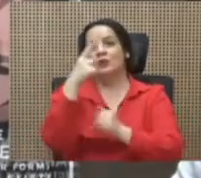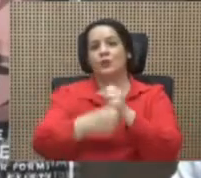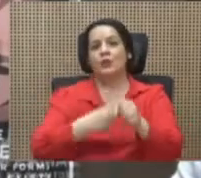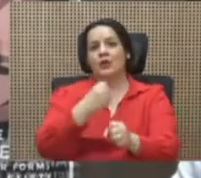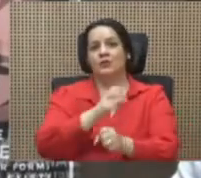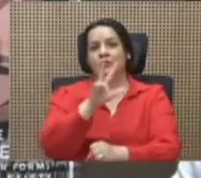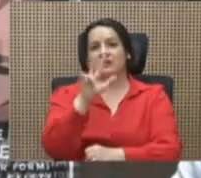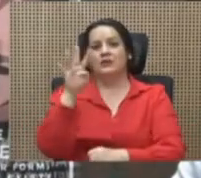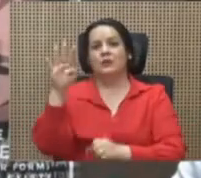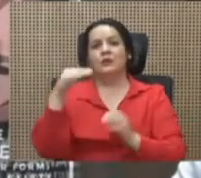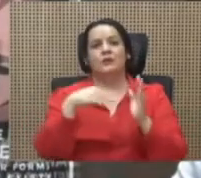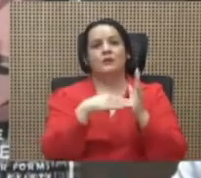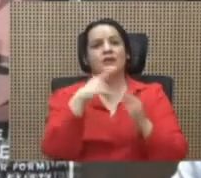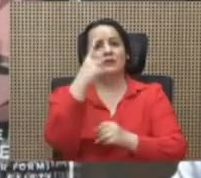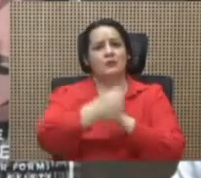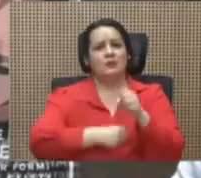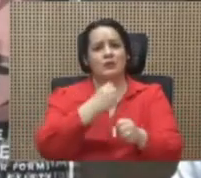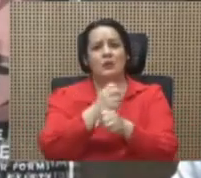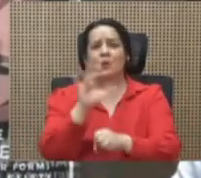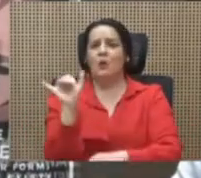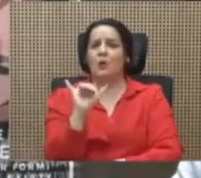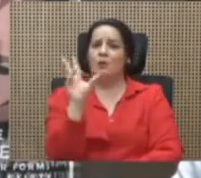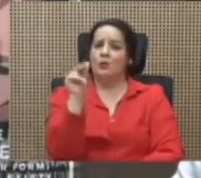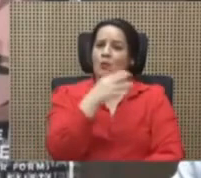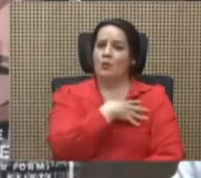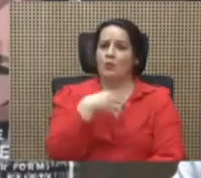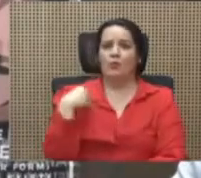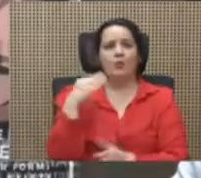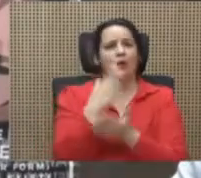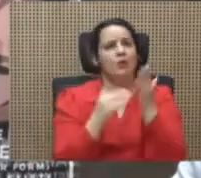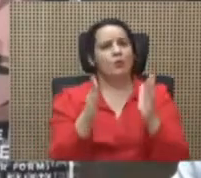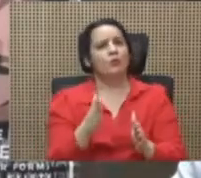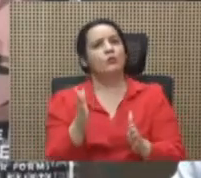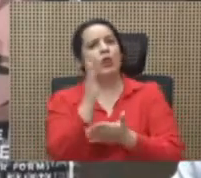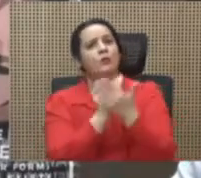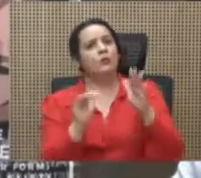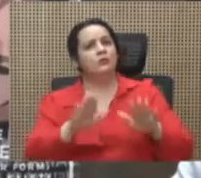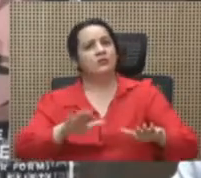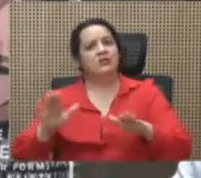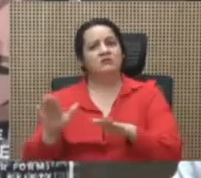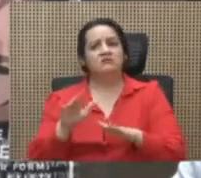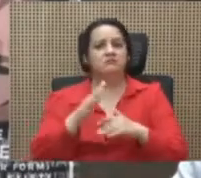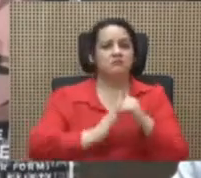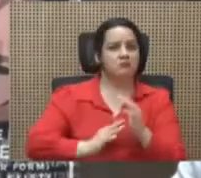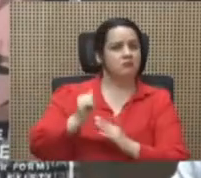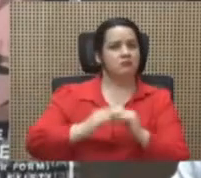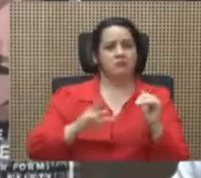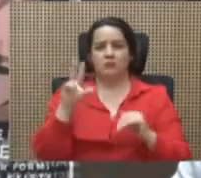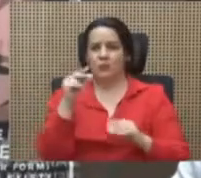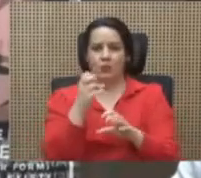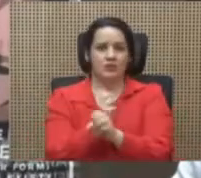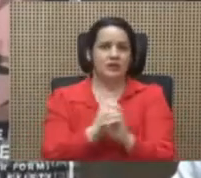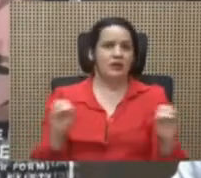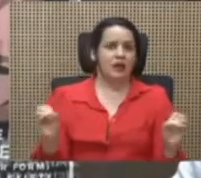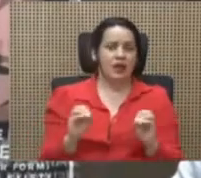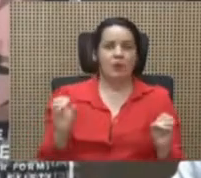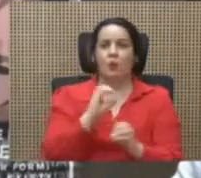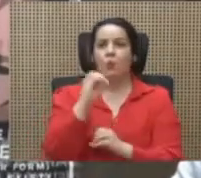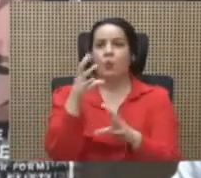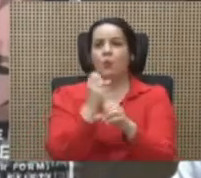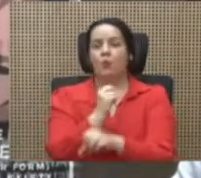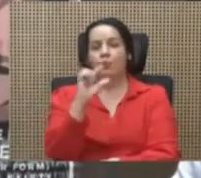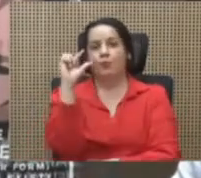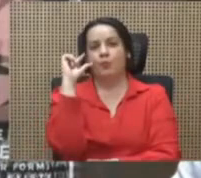34.000 al año como que eso no le gusta algunos como que algunos están muy tranquilos con la comodidad de no hacer nada o hacer muy